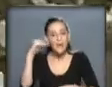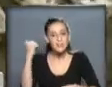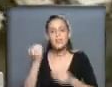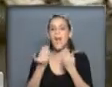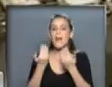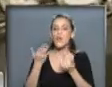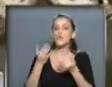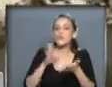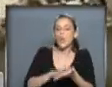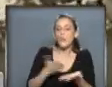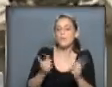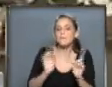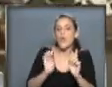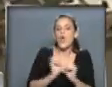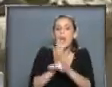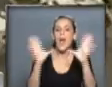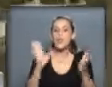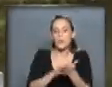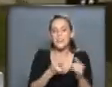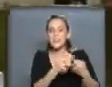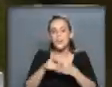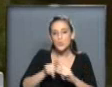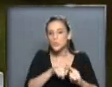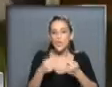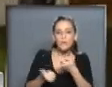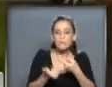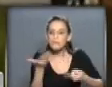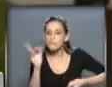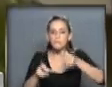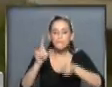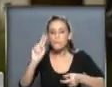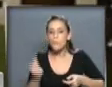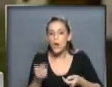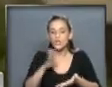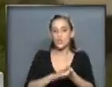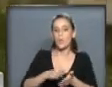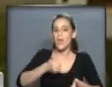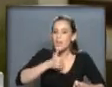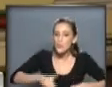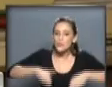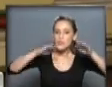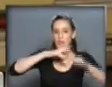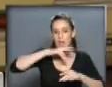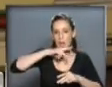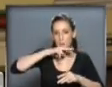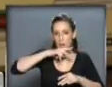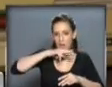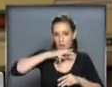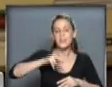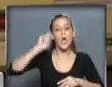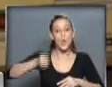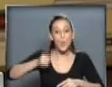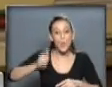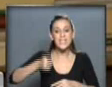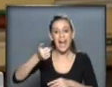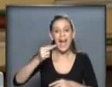de lo poco edificante que resulta la discusión por la cantidad de muertos que dejó el temporal en La Plata. El juez, en lo contencioso administrativo,